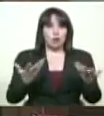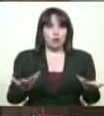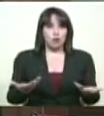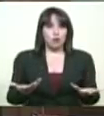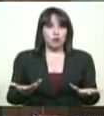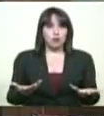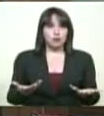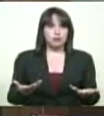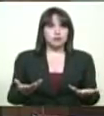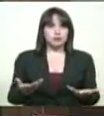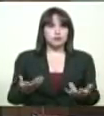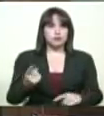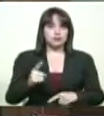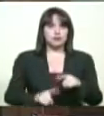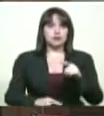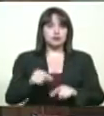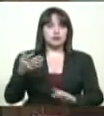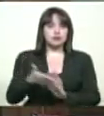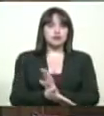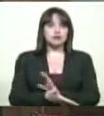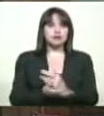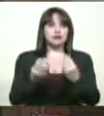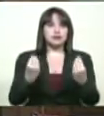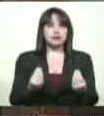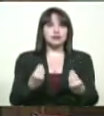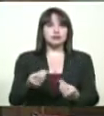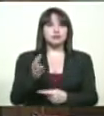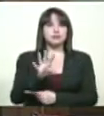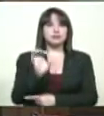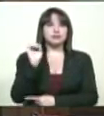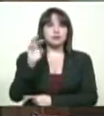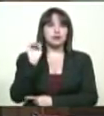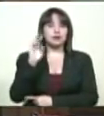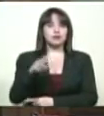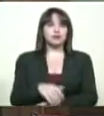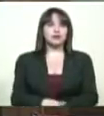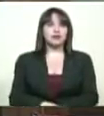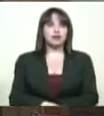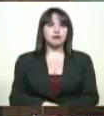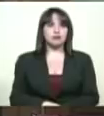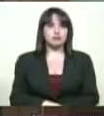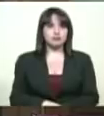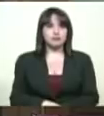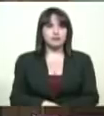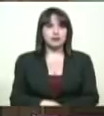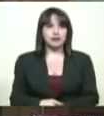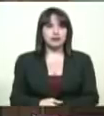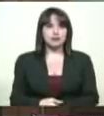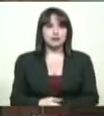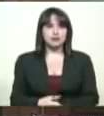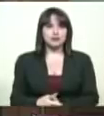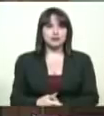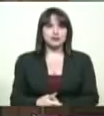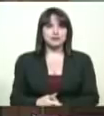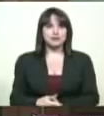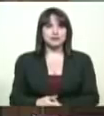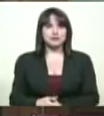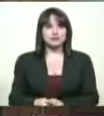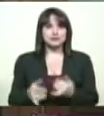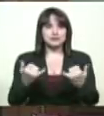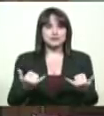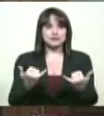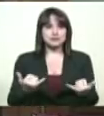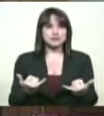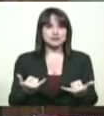inspirado en el espíritu del cuarto congreso del pcv que viví este fin de semana especialmente el día de ayer ayer me